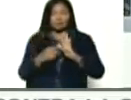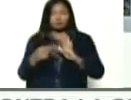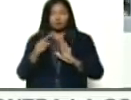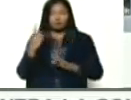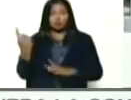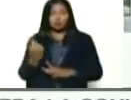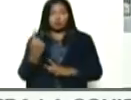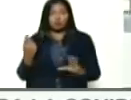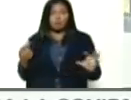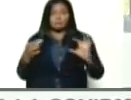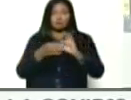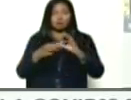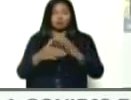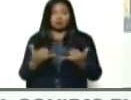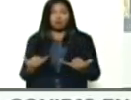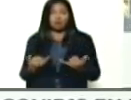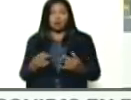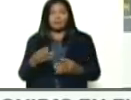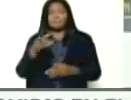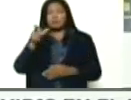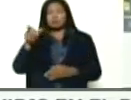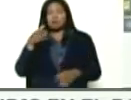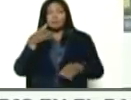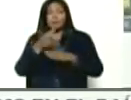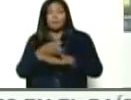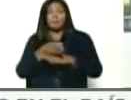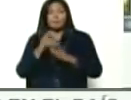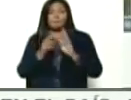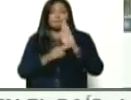vínculo es cuando la gente va a un parque